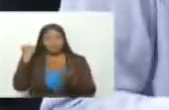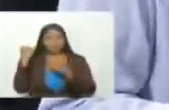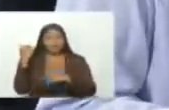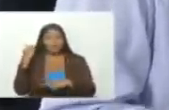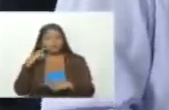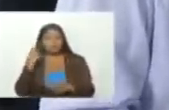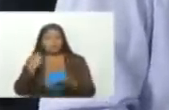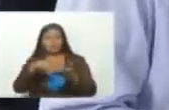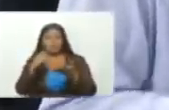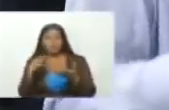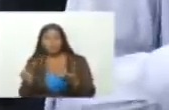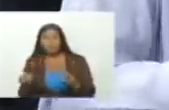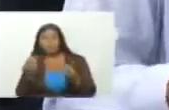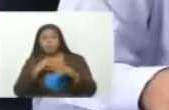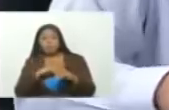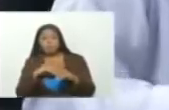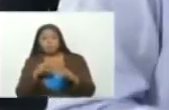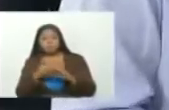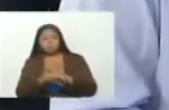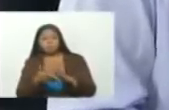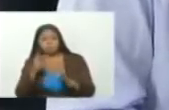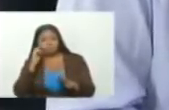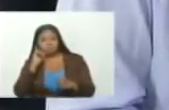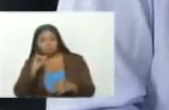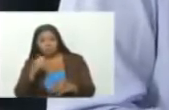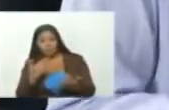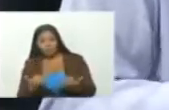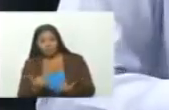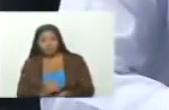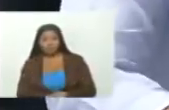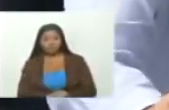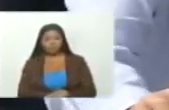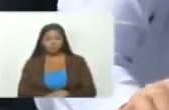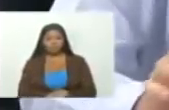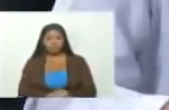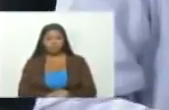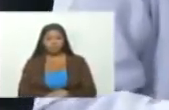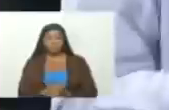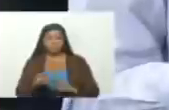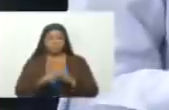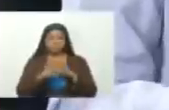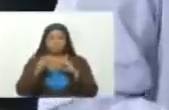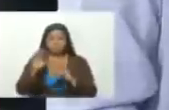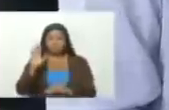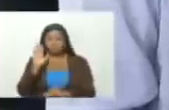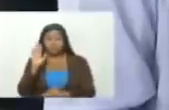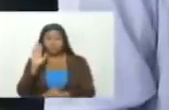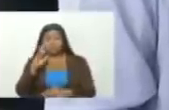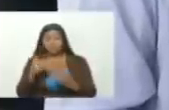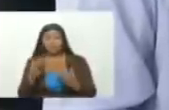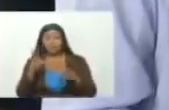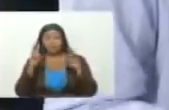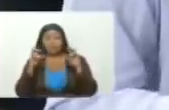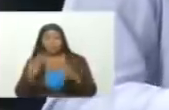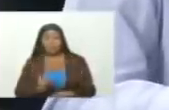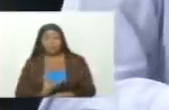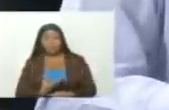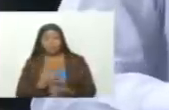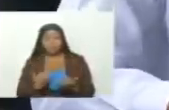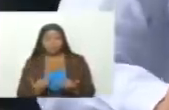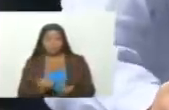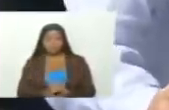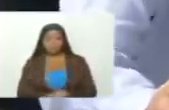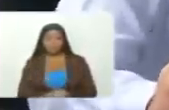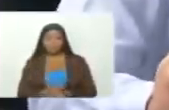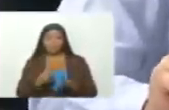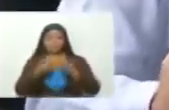el año antepasado se firmó un acuerdo, un decreto presidencial donde todos se comprometían a eso. Ahora hay nuevos alcaldes y de